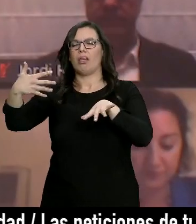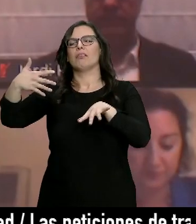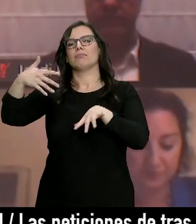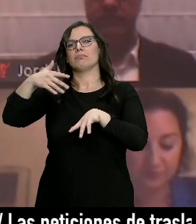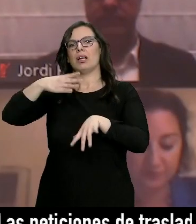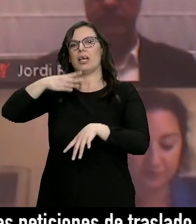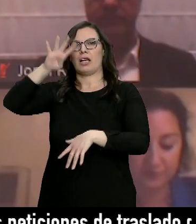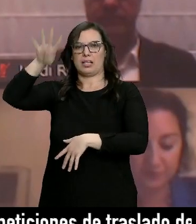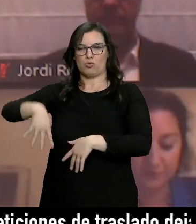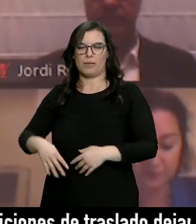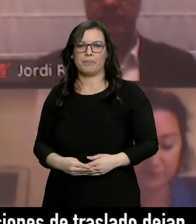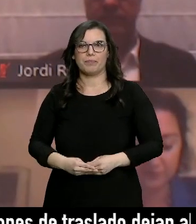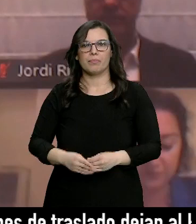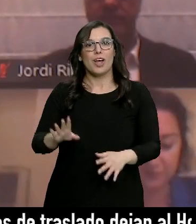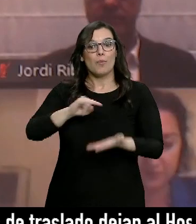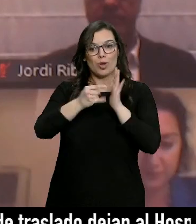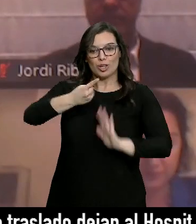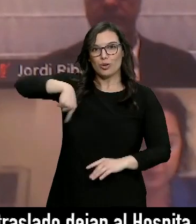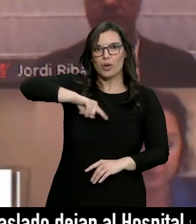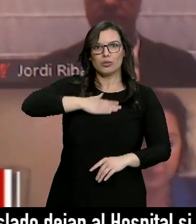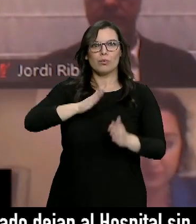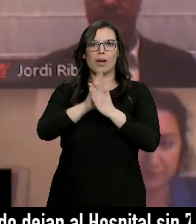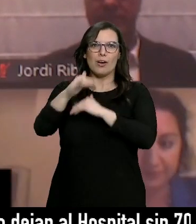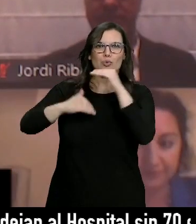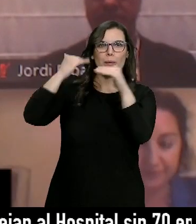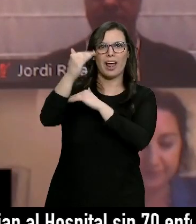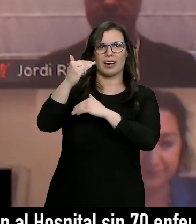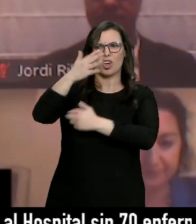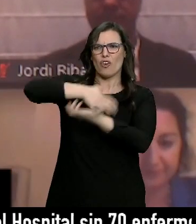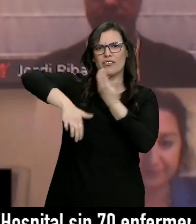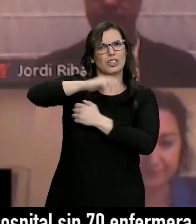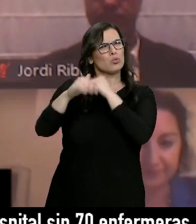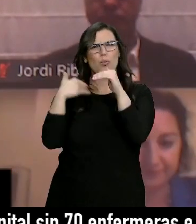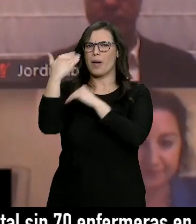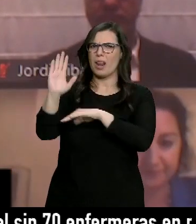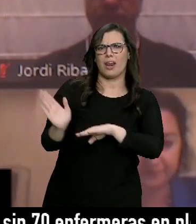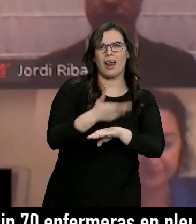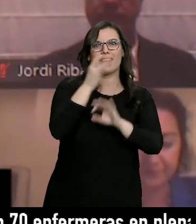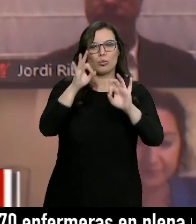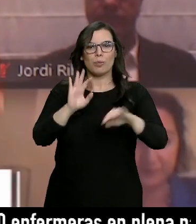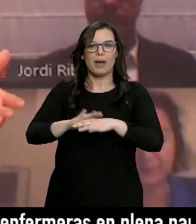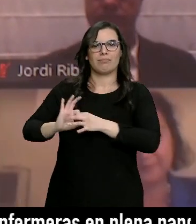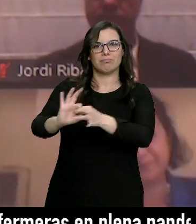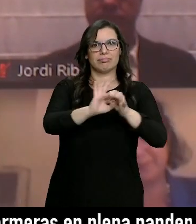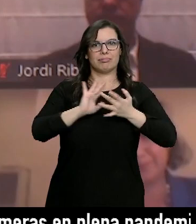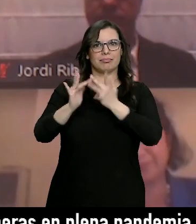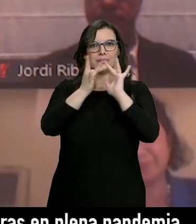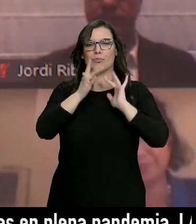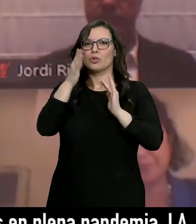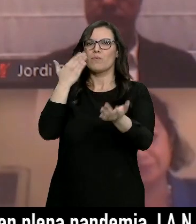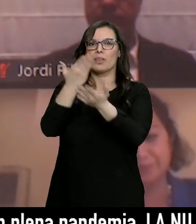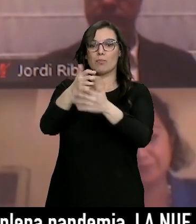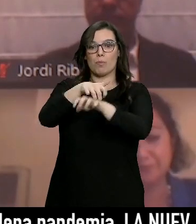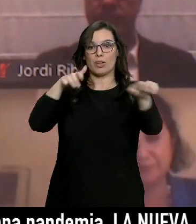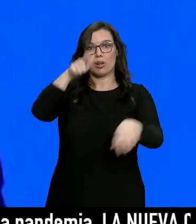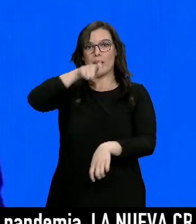Pero ese es nuestro proyecto, el de superación de este conflicto y precisamente el del reencuentro. Por eso apelamos a una gran mayoría